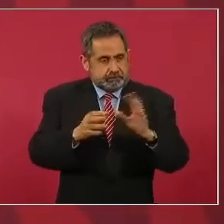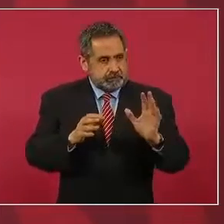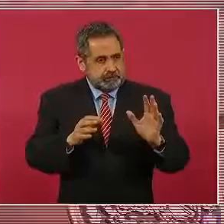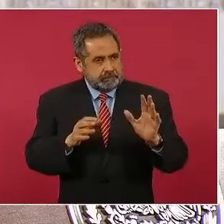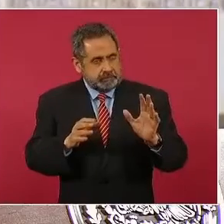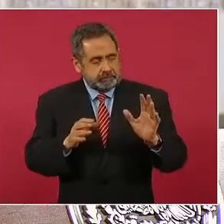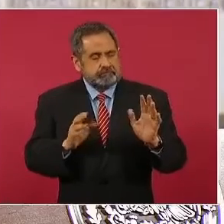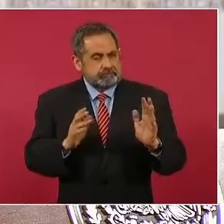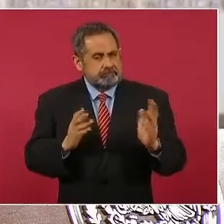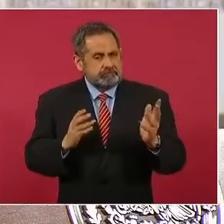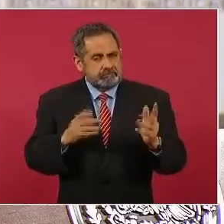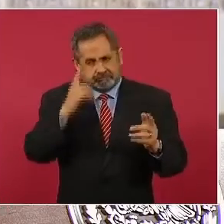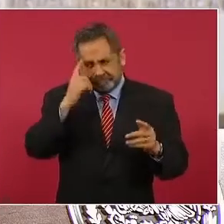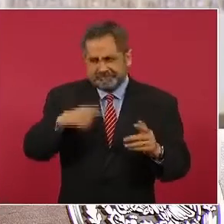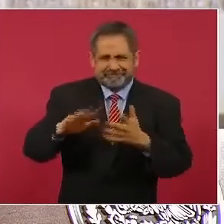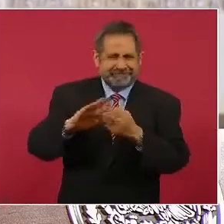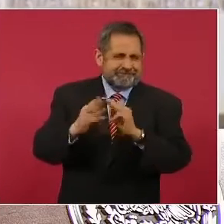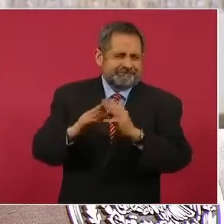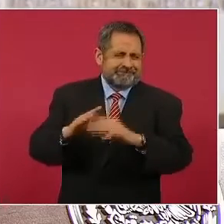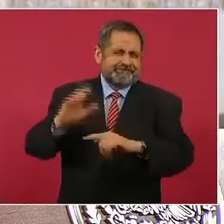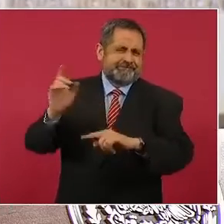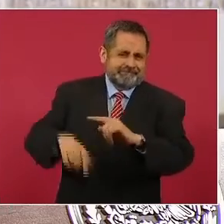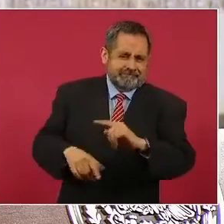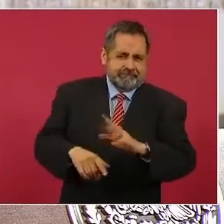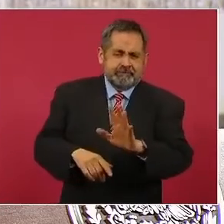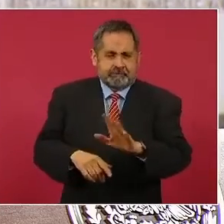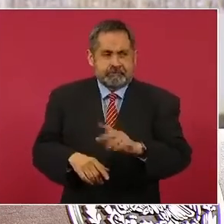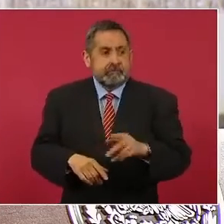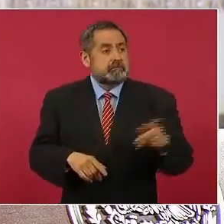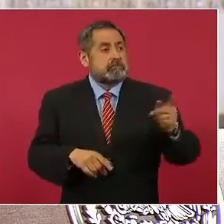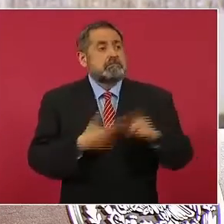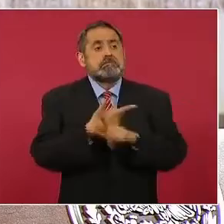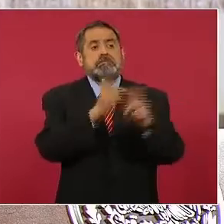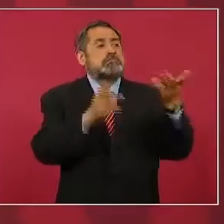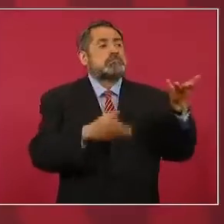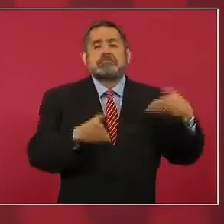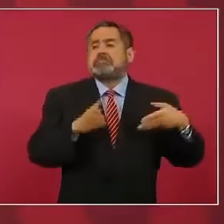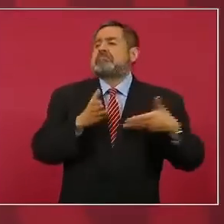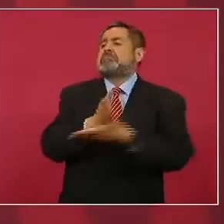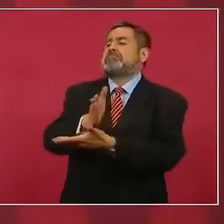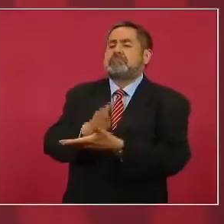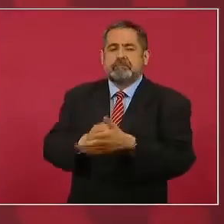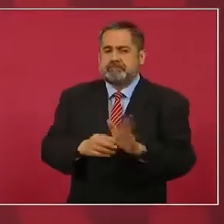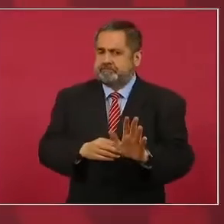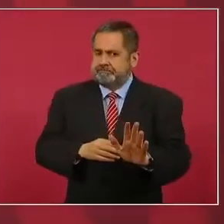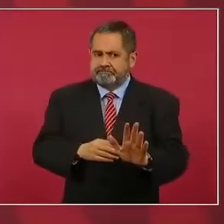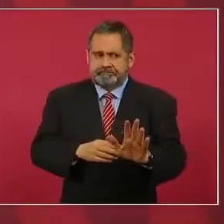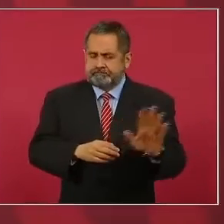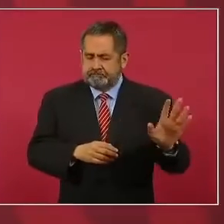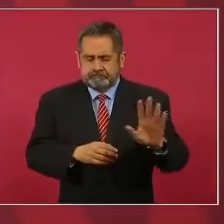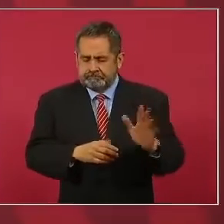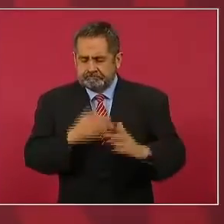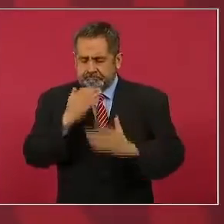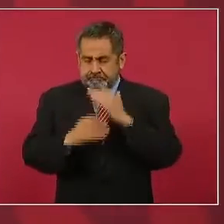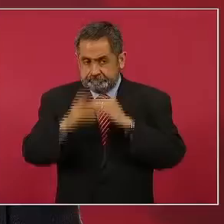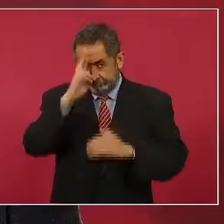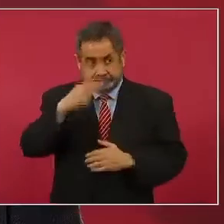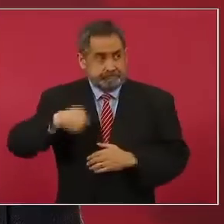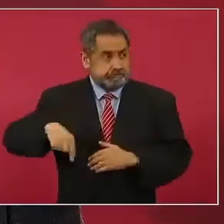coordinada en contra del crimen, pero no podemos permitir que se viole